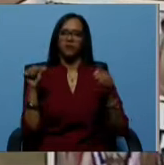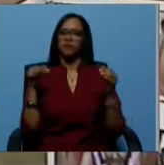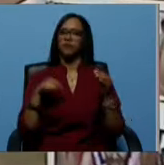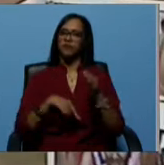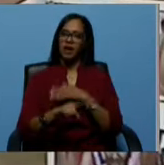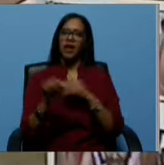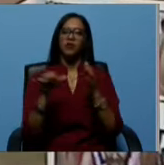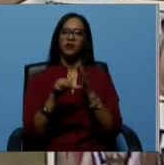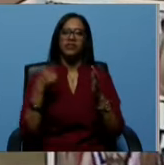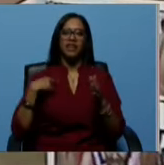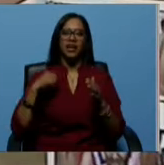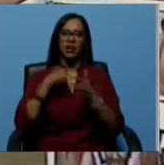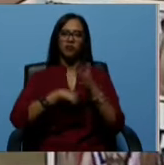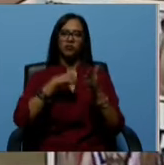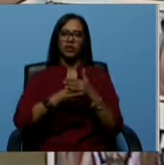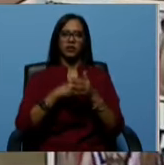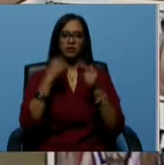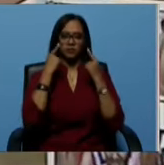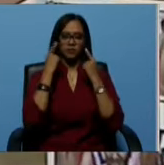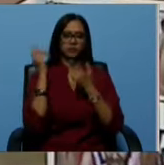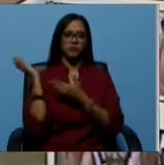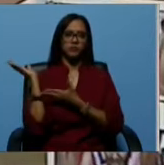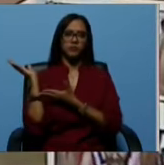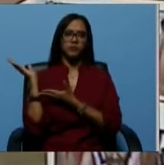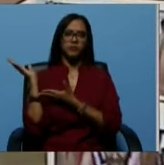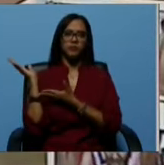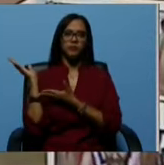luchar. Aquí está.